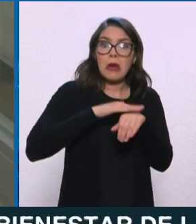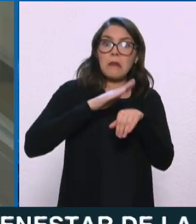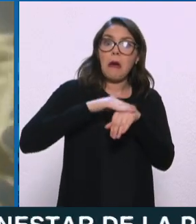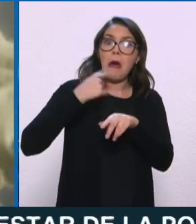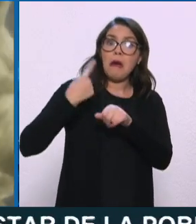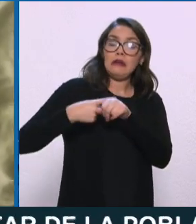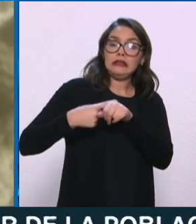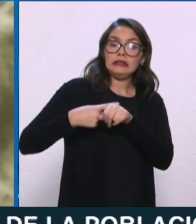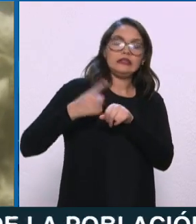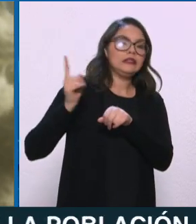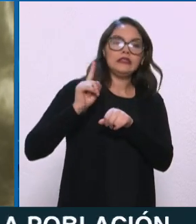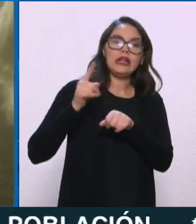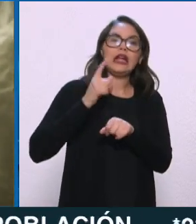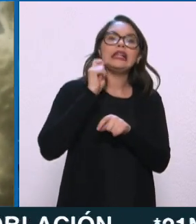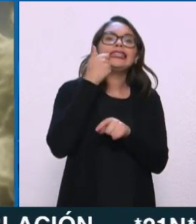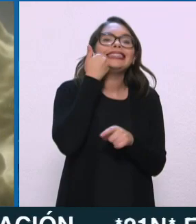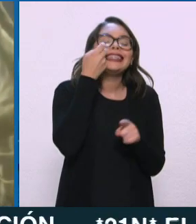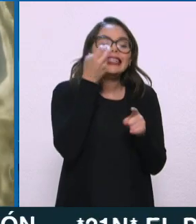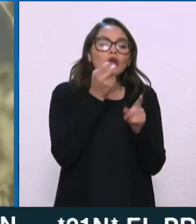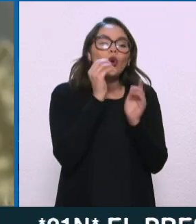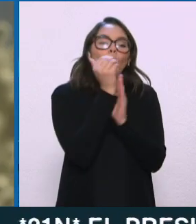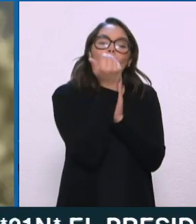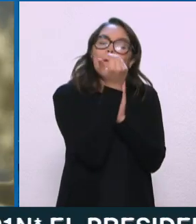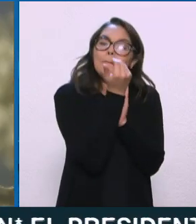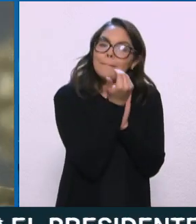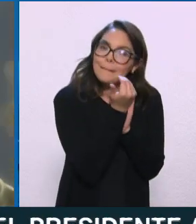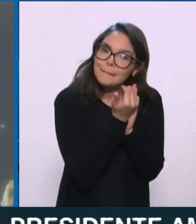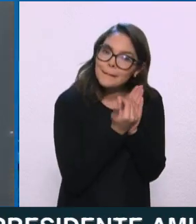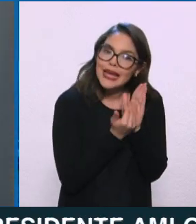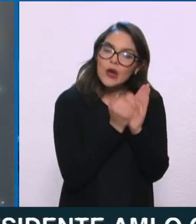idea es disminuir o mitigar los